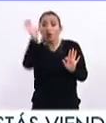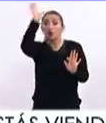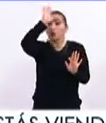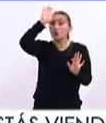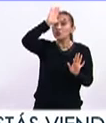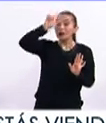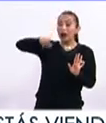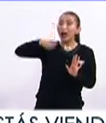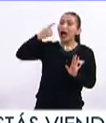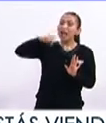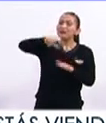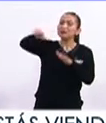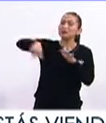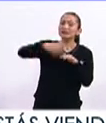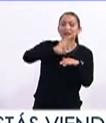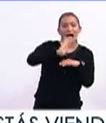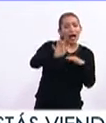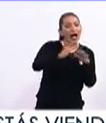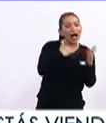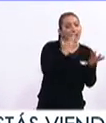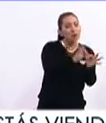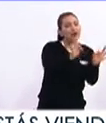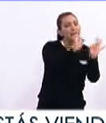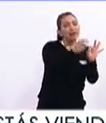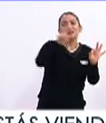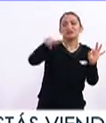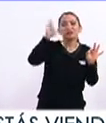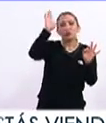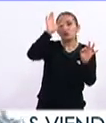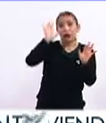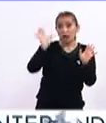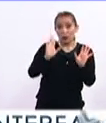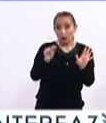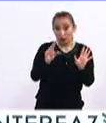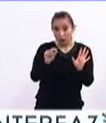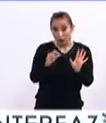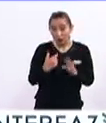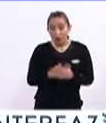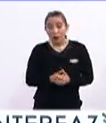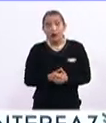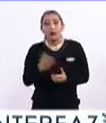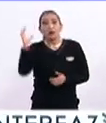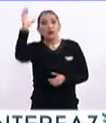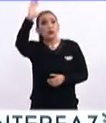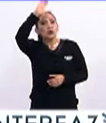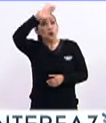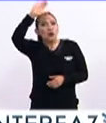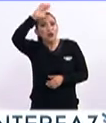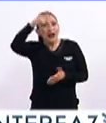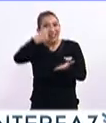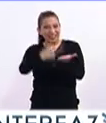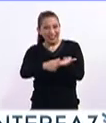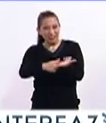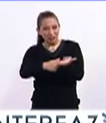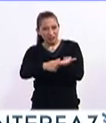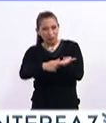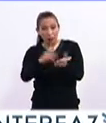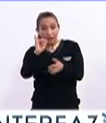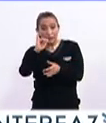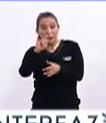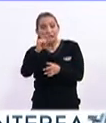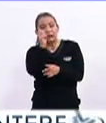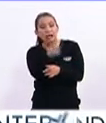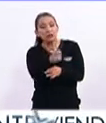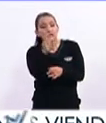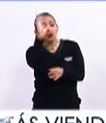cultura para después de que ya se hizo lo importante. Claro, es No, un para accesorio, nosotros, ¿no? cultura en el Politécnico es aquella que